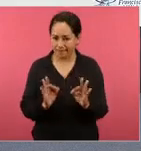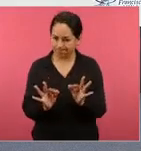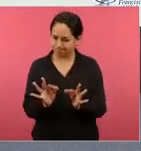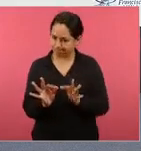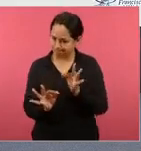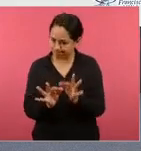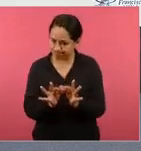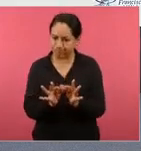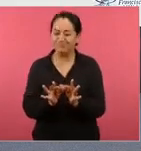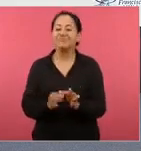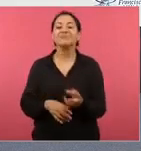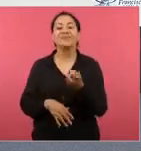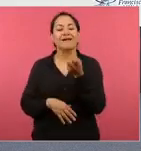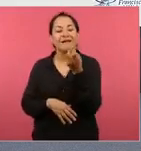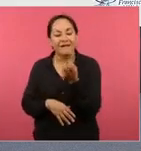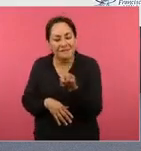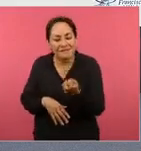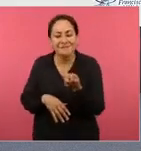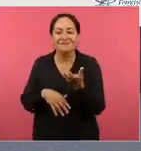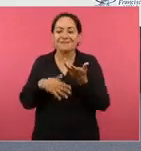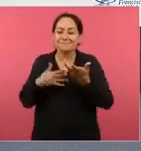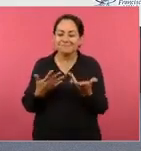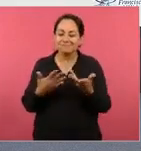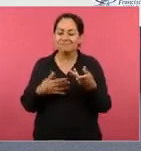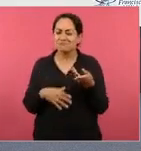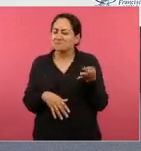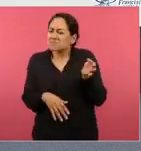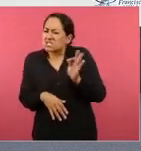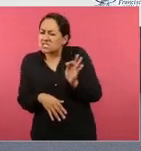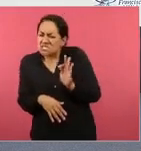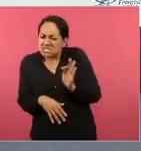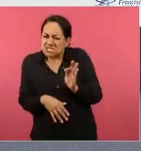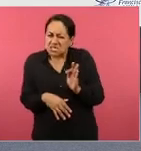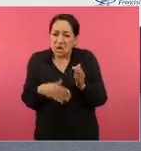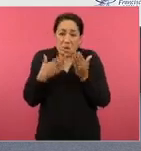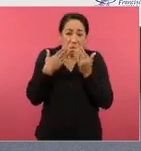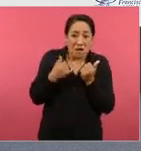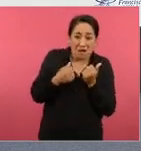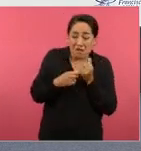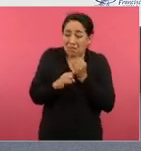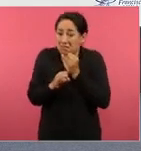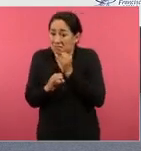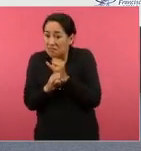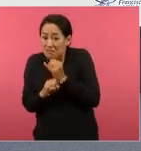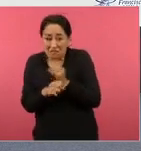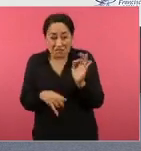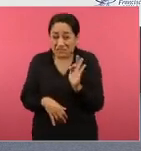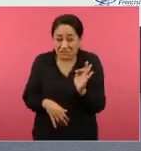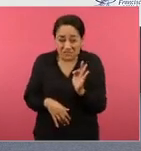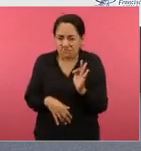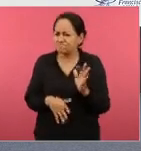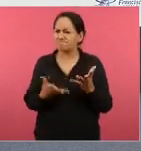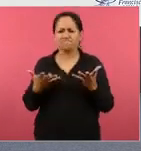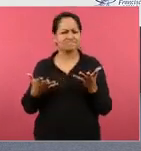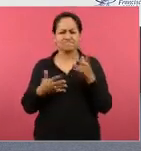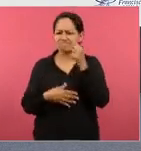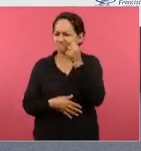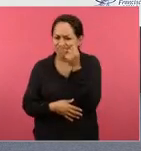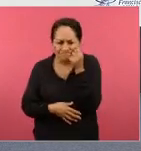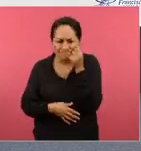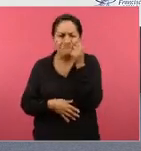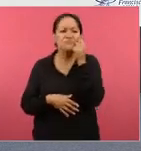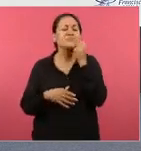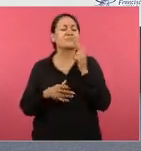que para donde no tengamos acceso a Internet, también se va a otorgar de un disco duro donde